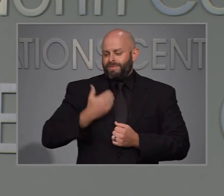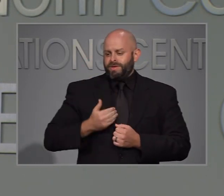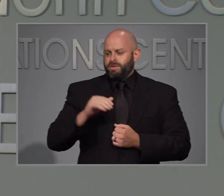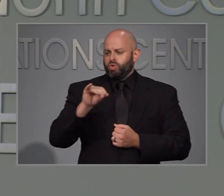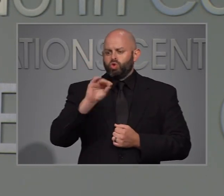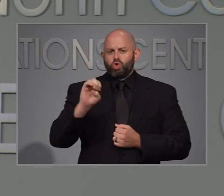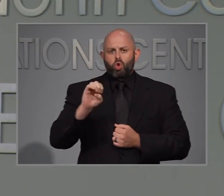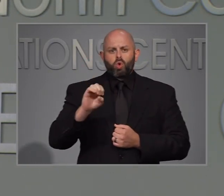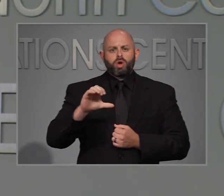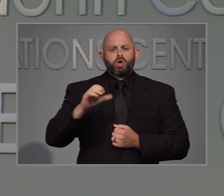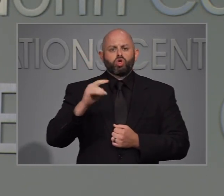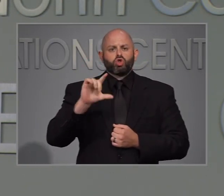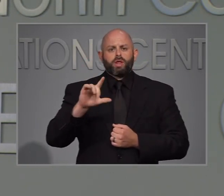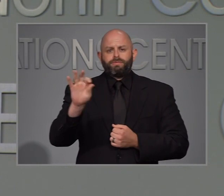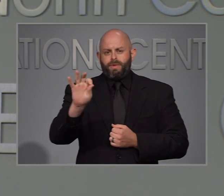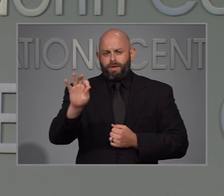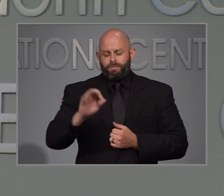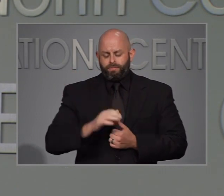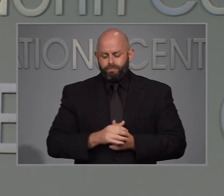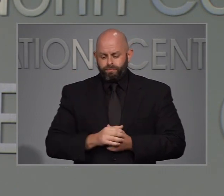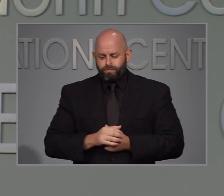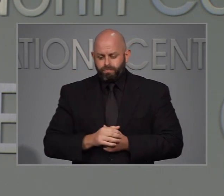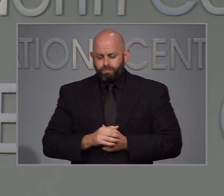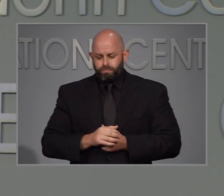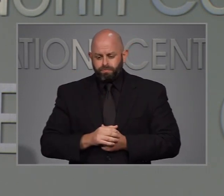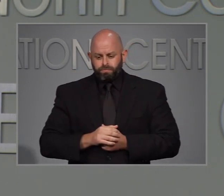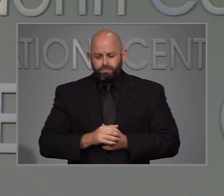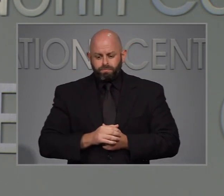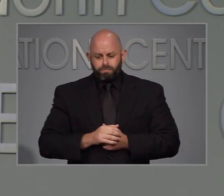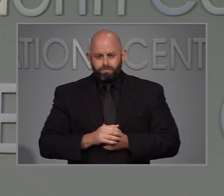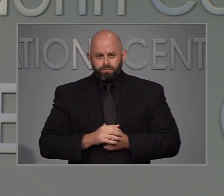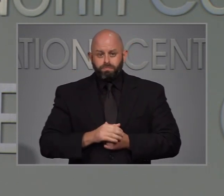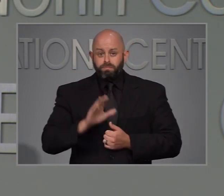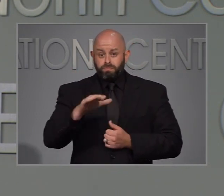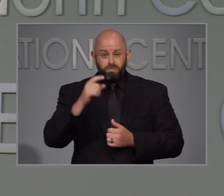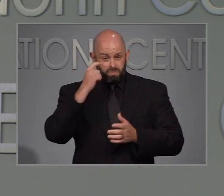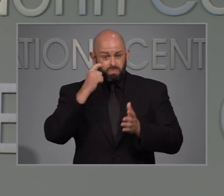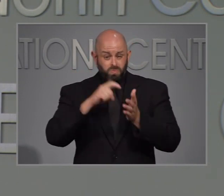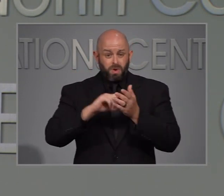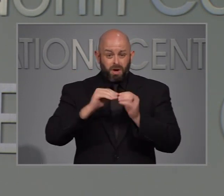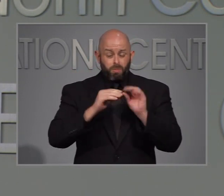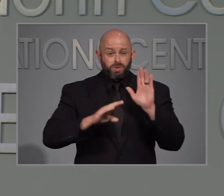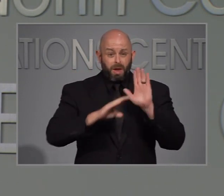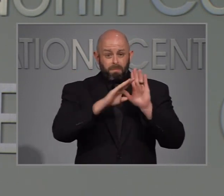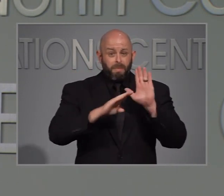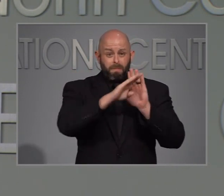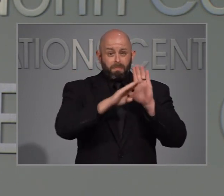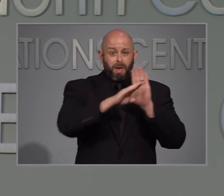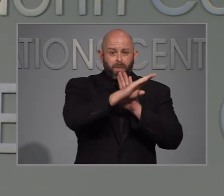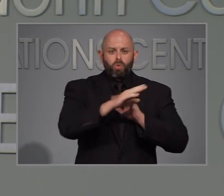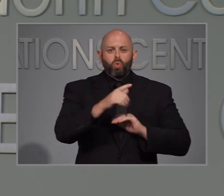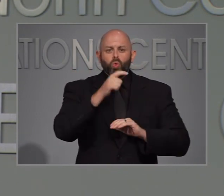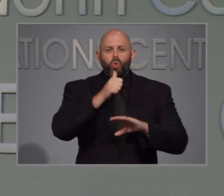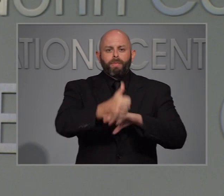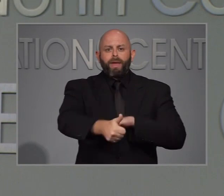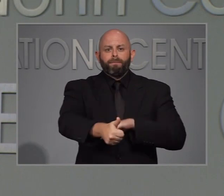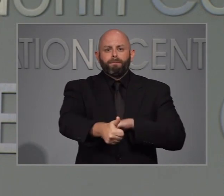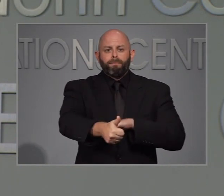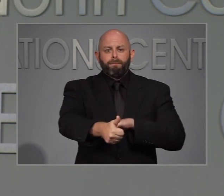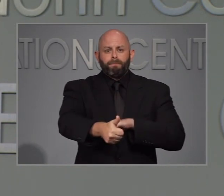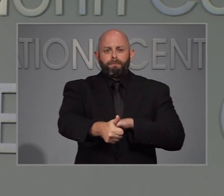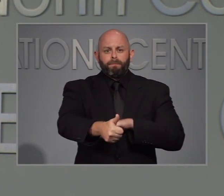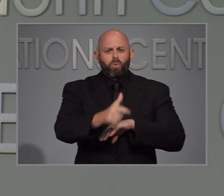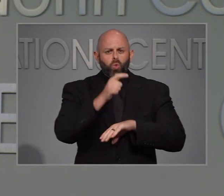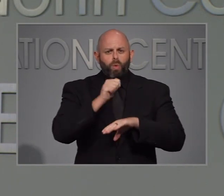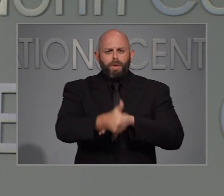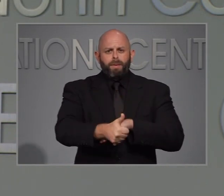Es del Canal 9. ¿A quién se le va a culpar? ¿A quién se le va a culpar de esta propagación de COVID? Respuesta,